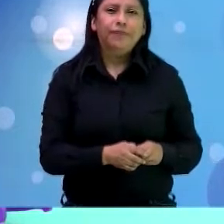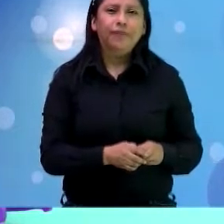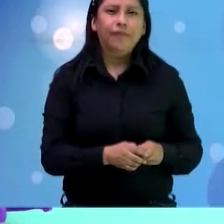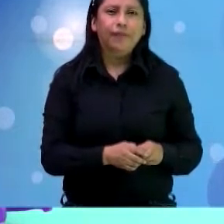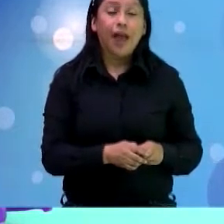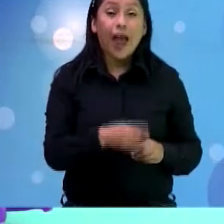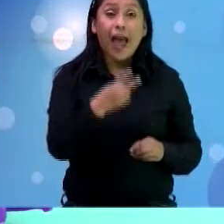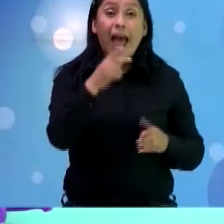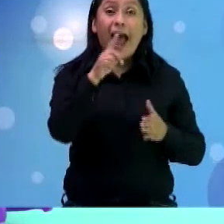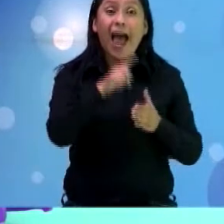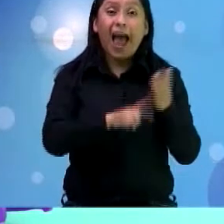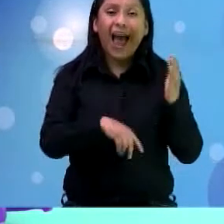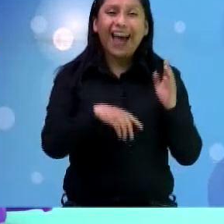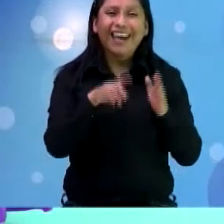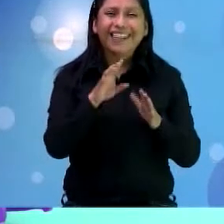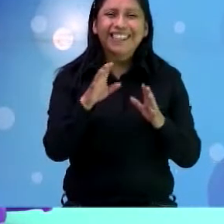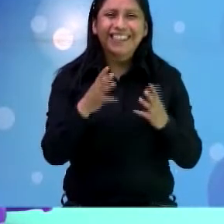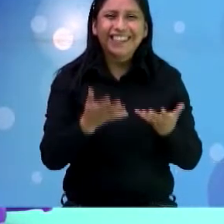¿Qué es esto?